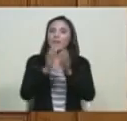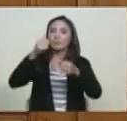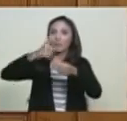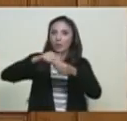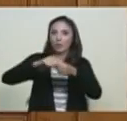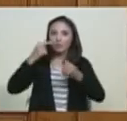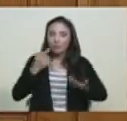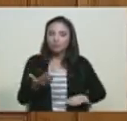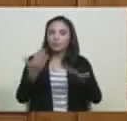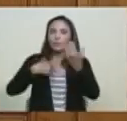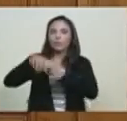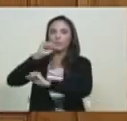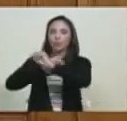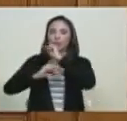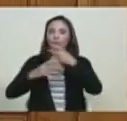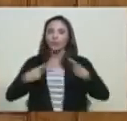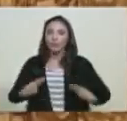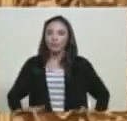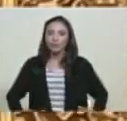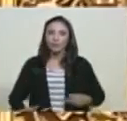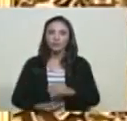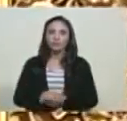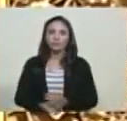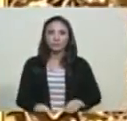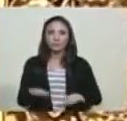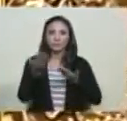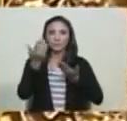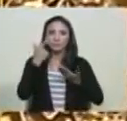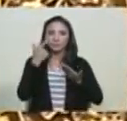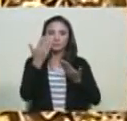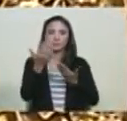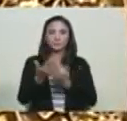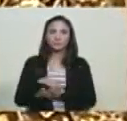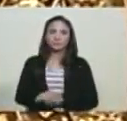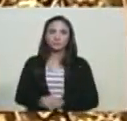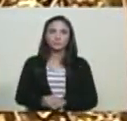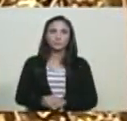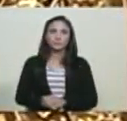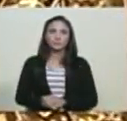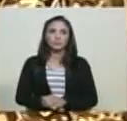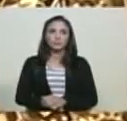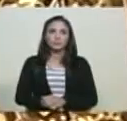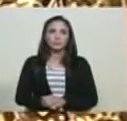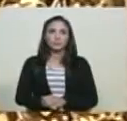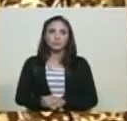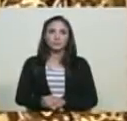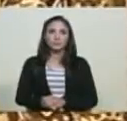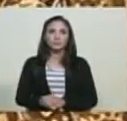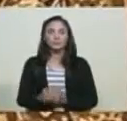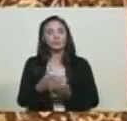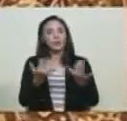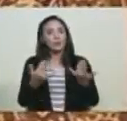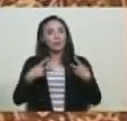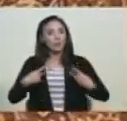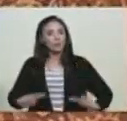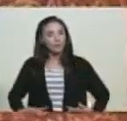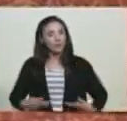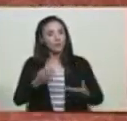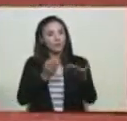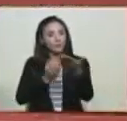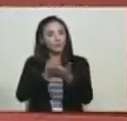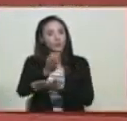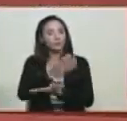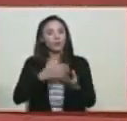un escudo protector a nuestras vidas. Pero dediquemos cada segundo de nuestra vida